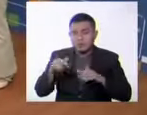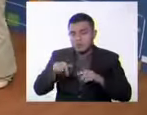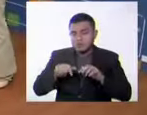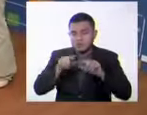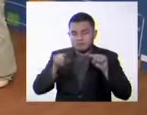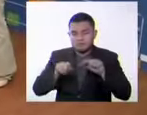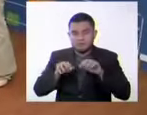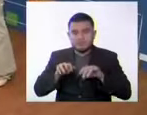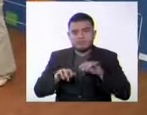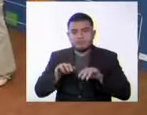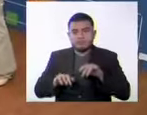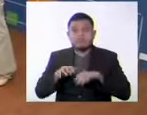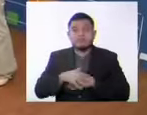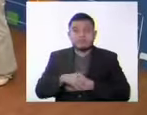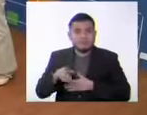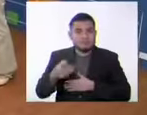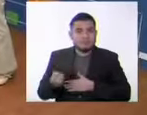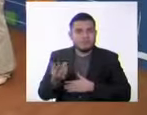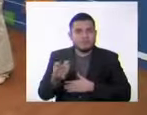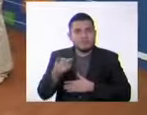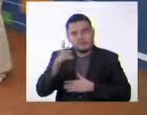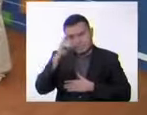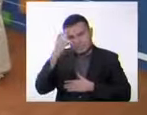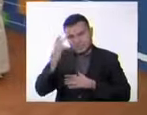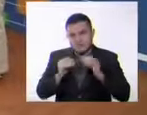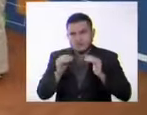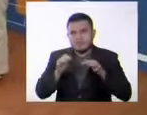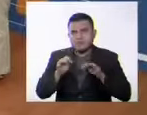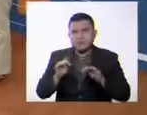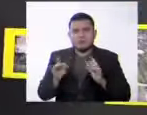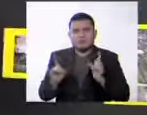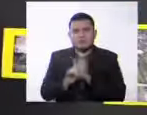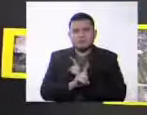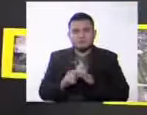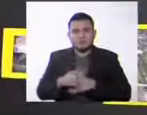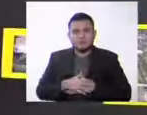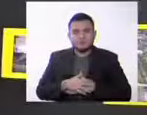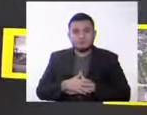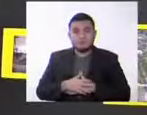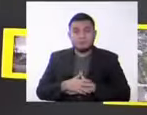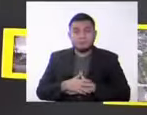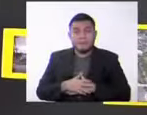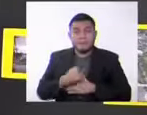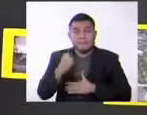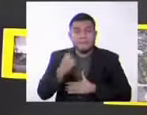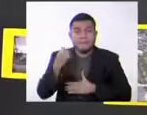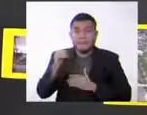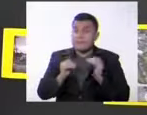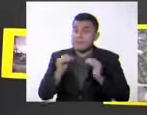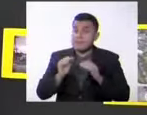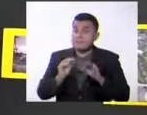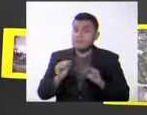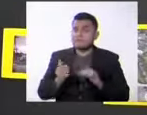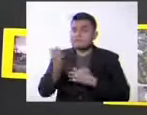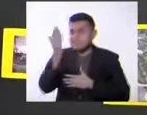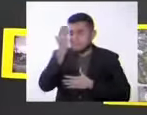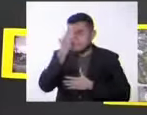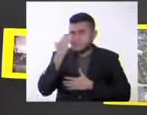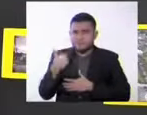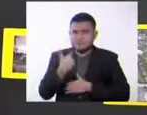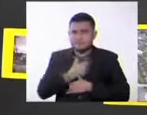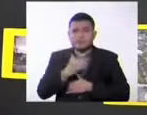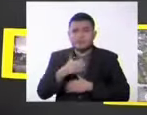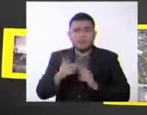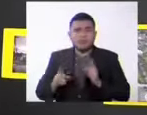reciente. Entonces, eso implica también las nociones de cambio, pero es importante también que tengan en cuenta que los cambios